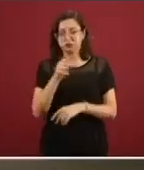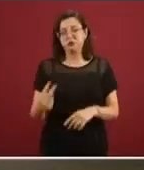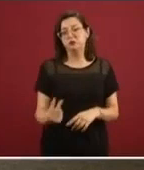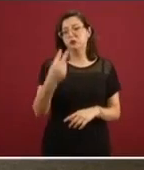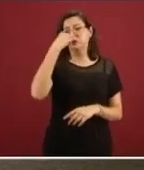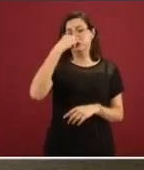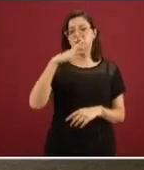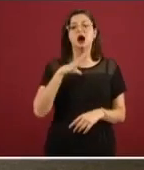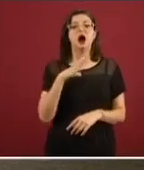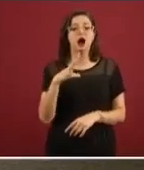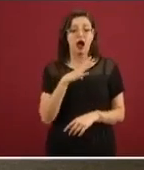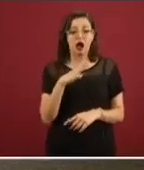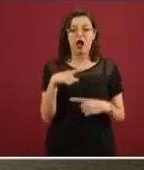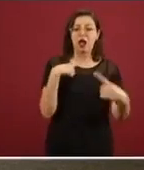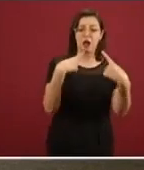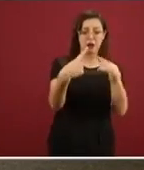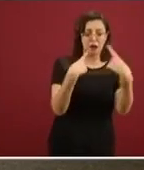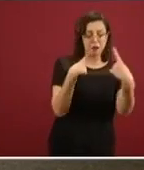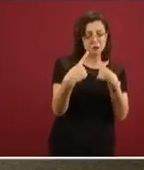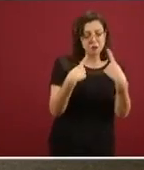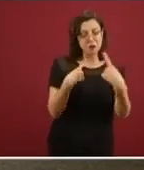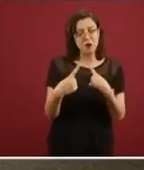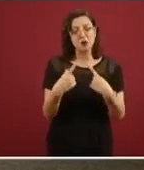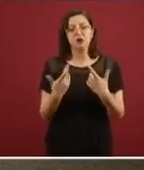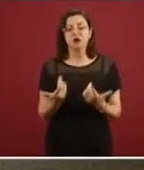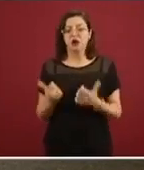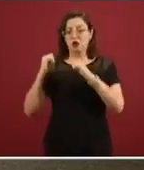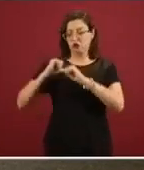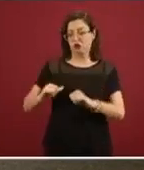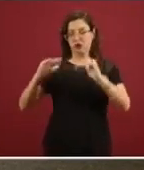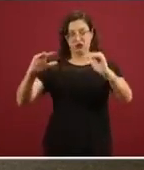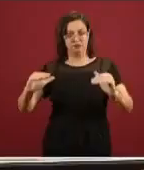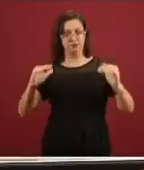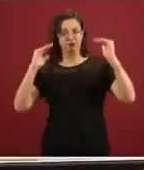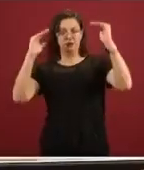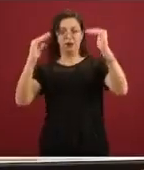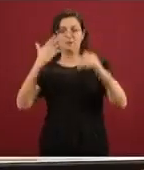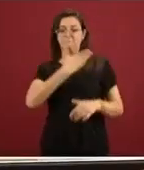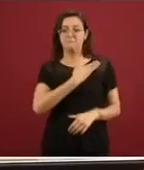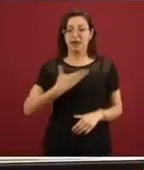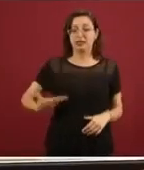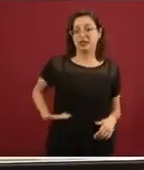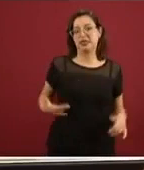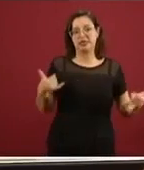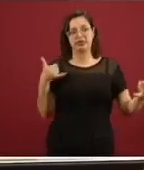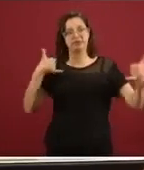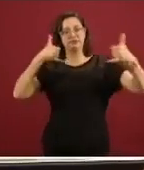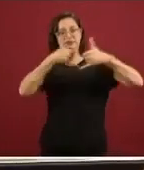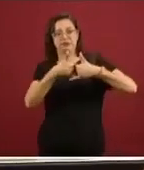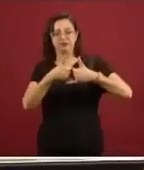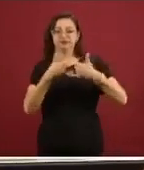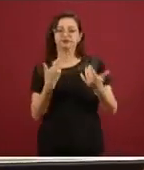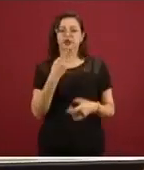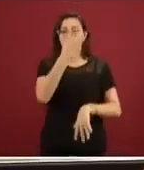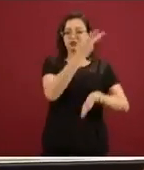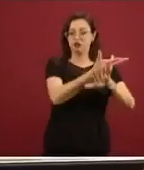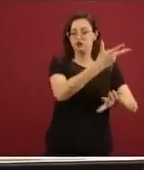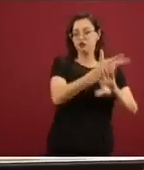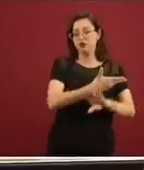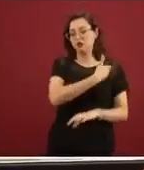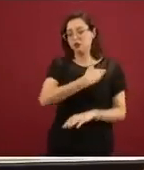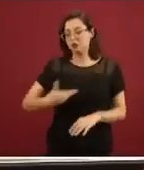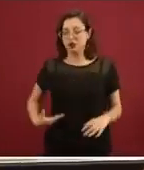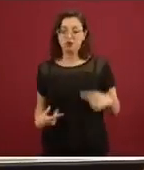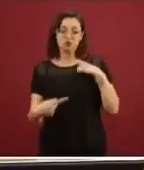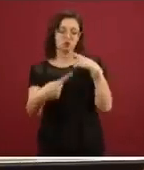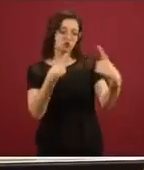buena diálogo al más alto nivel, nada menos que los presidentes de Estados Unidos y de México